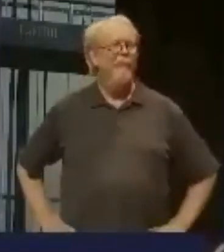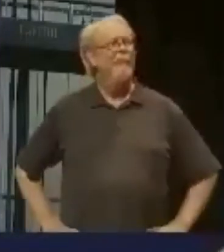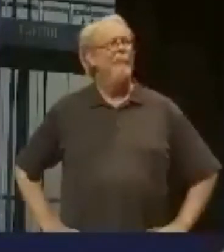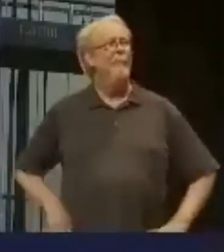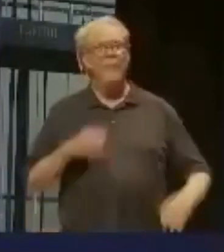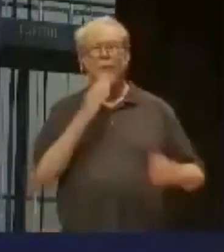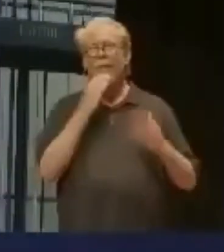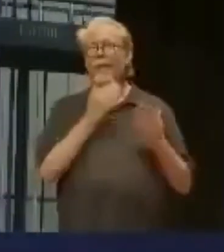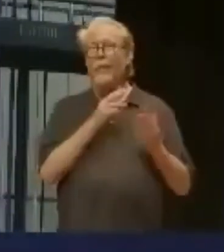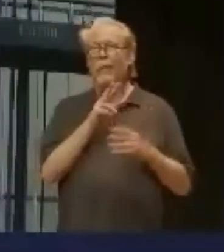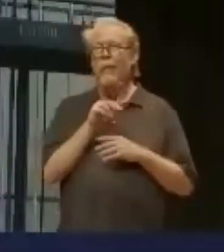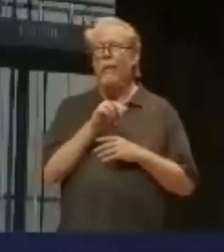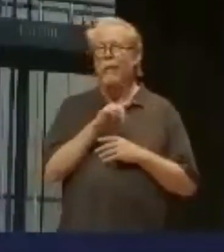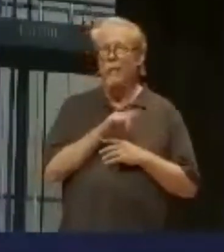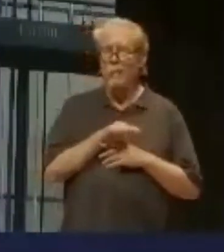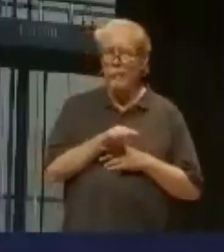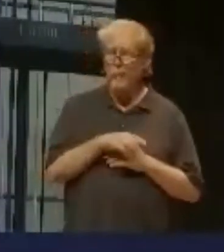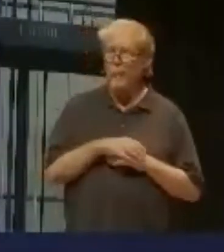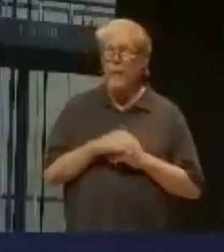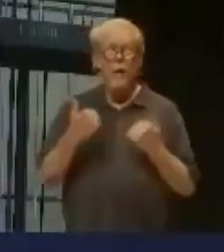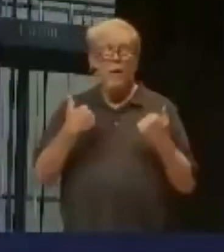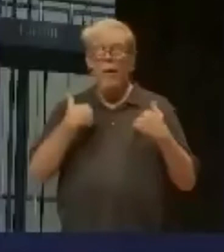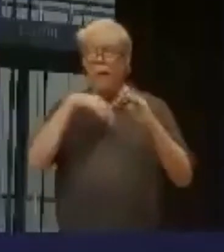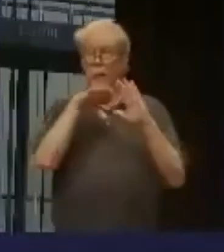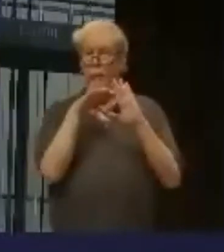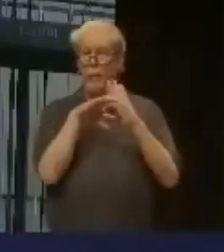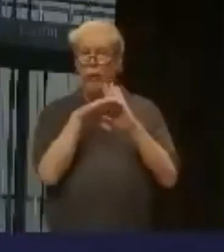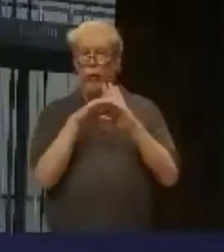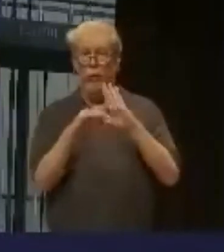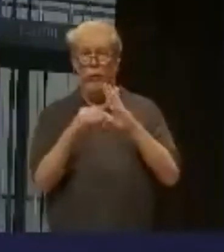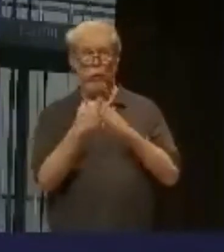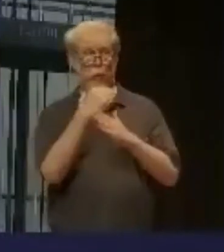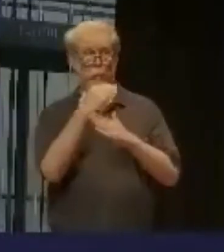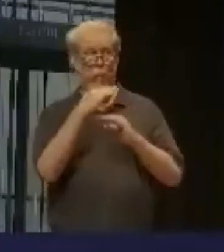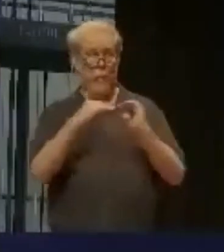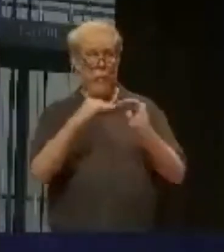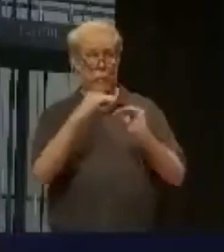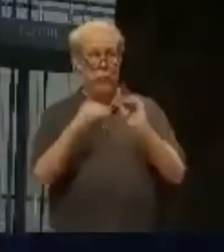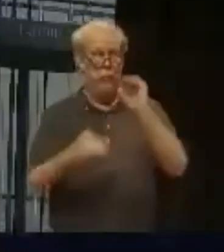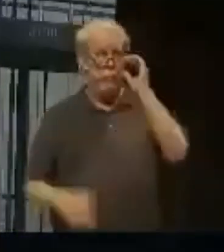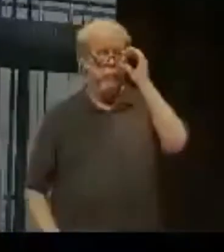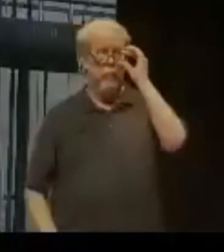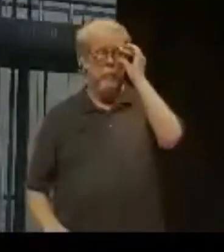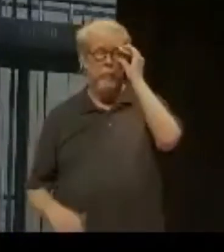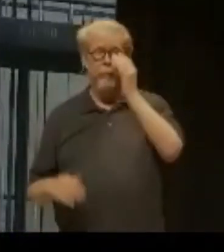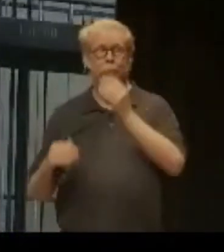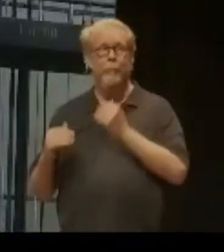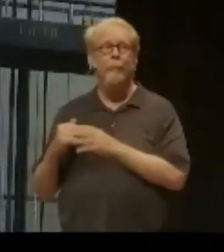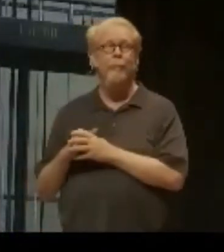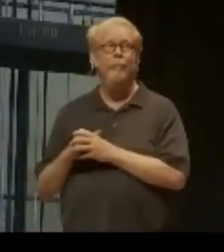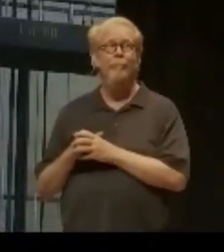Thank you, Mr. Valdez. Gracias, señor Valdez. Si tenemos una imagen del nuevo edificio.